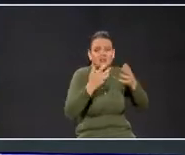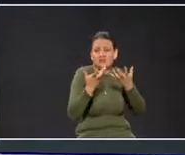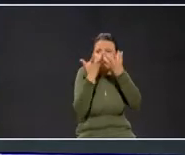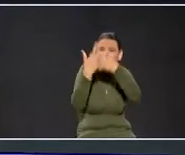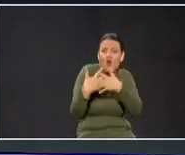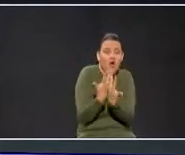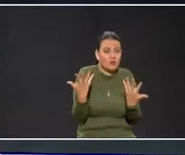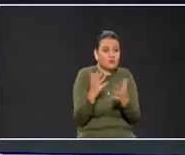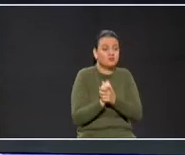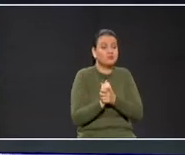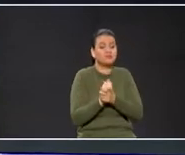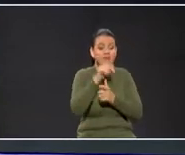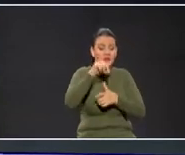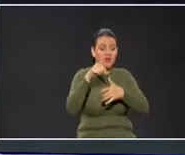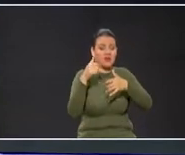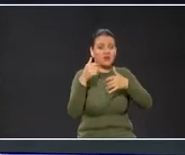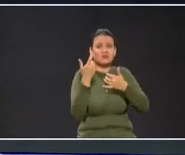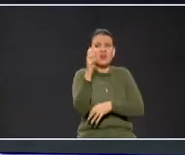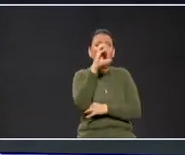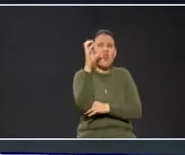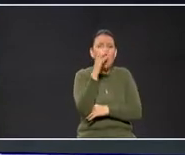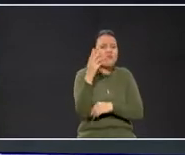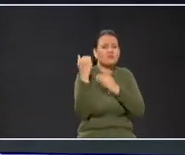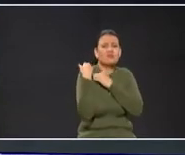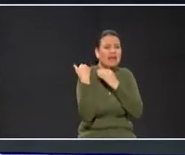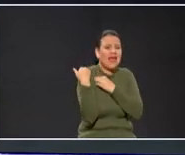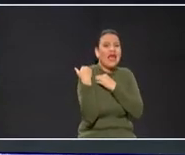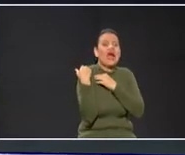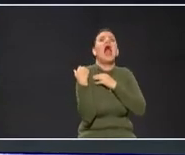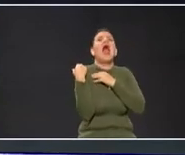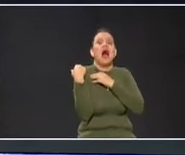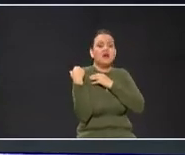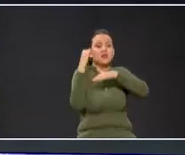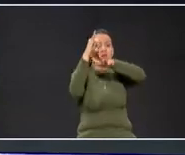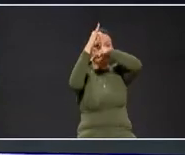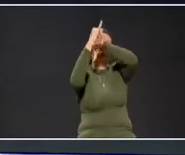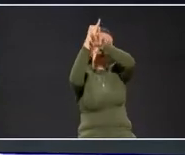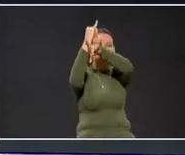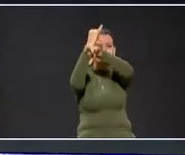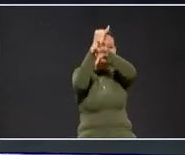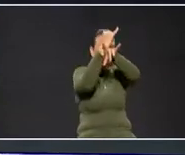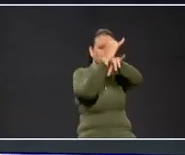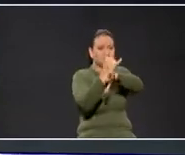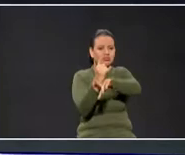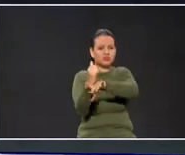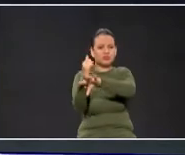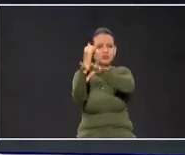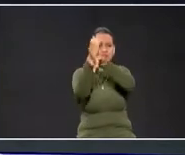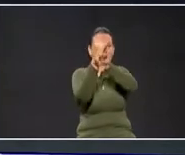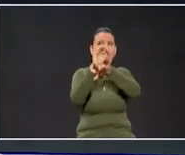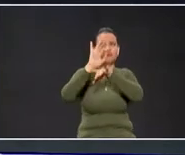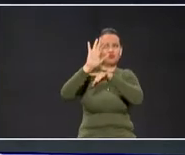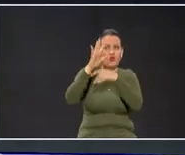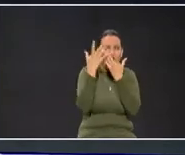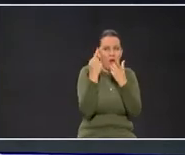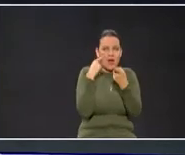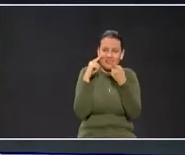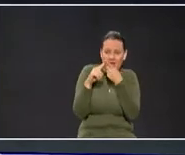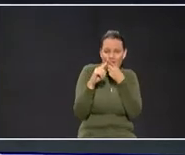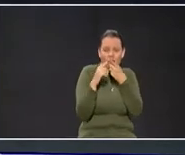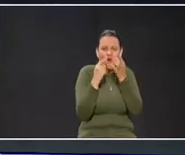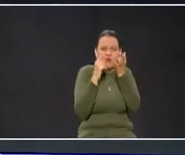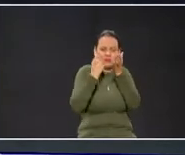entonces desde ese punto de vista va haber mucho empleo no te podías ir pero a ver digamos más de 100 mil 250 mil